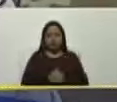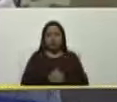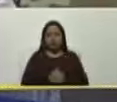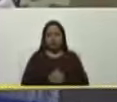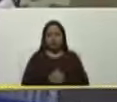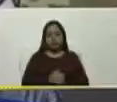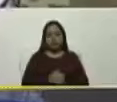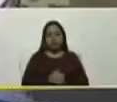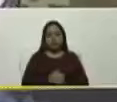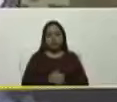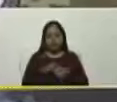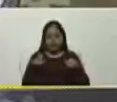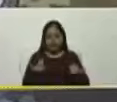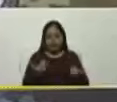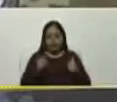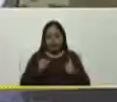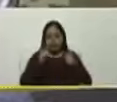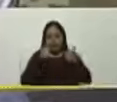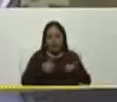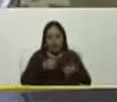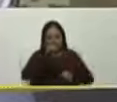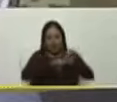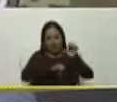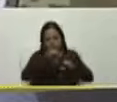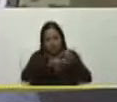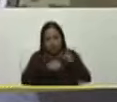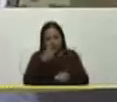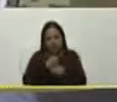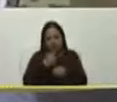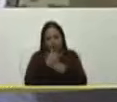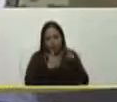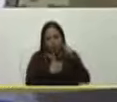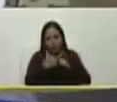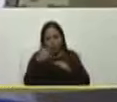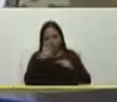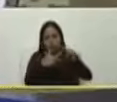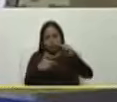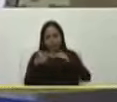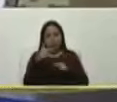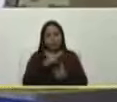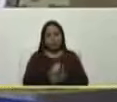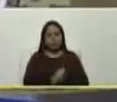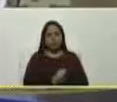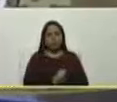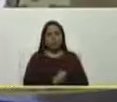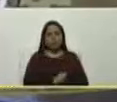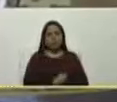Ya empezaron los estudios para los trabajos estructurales.